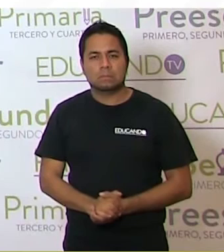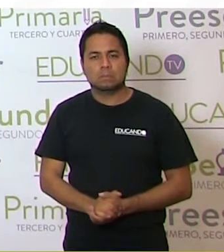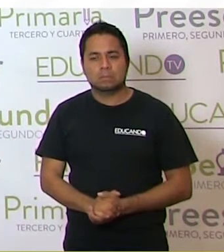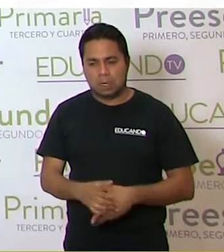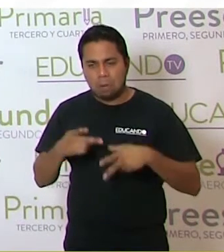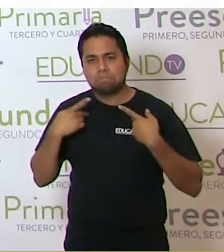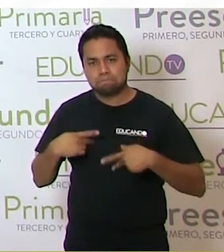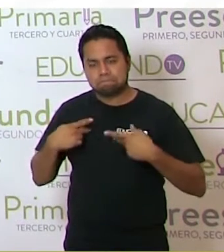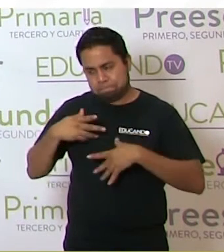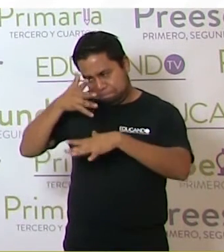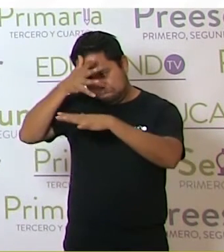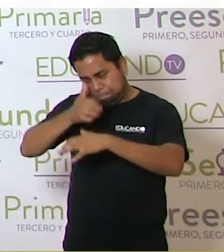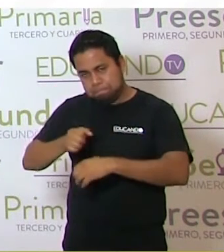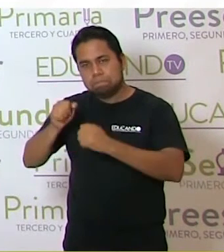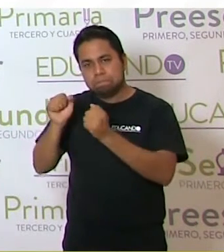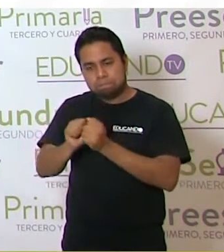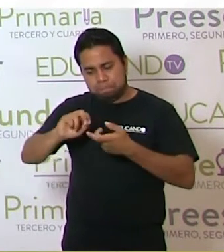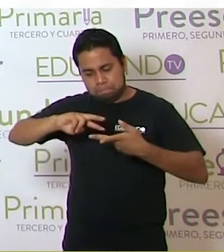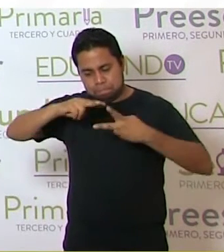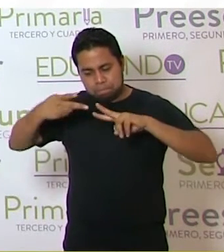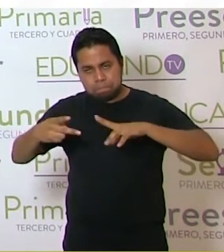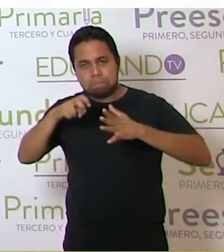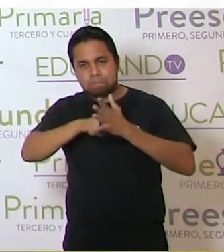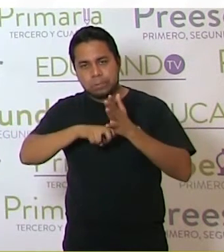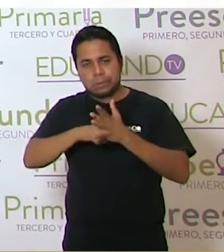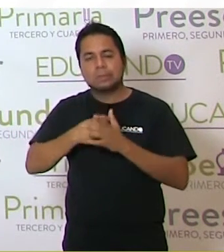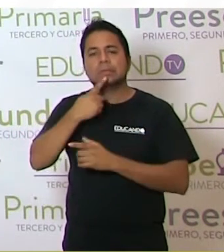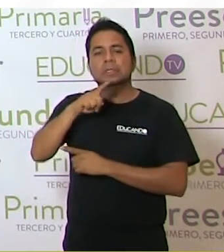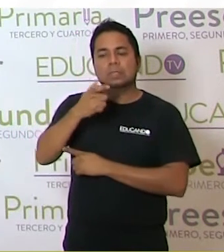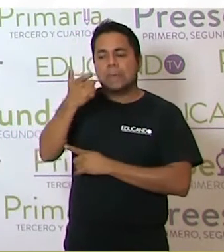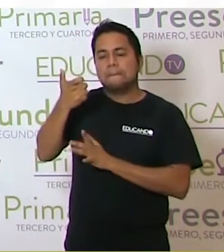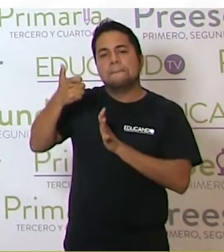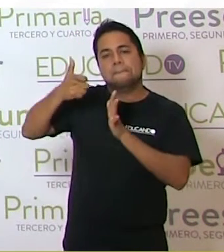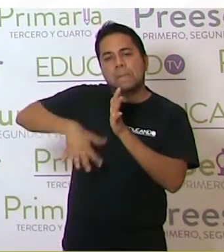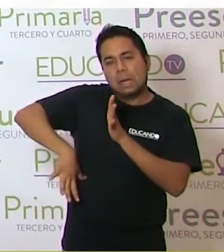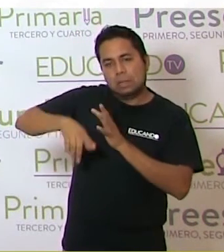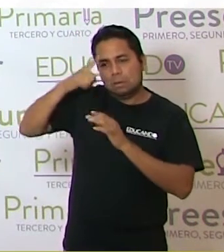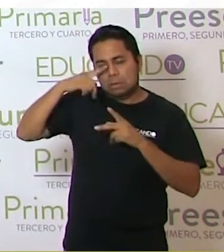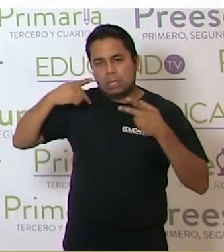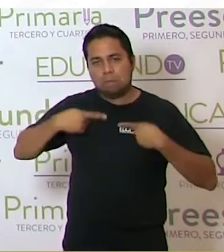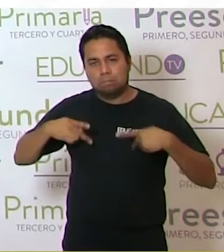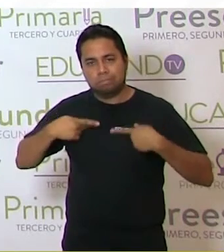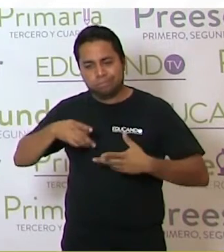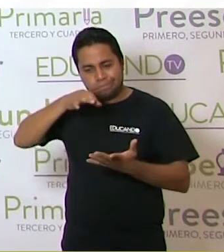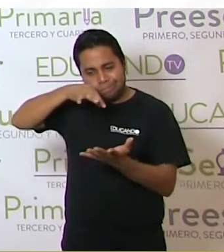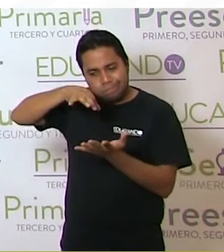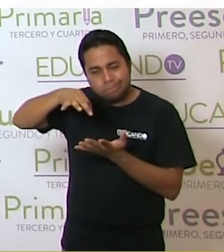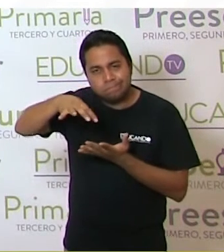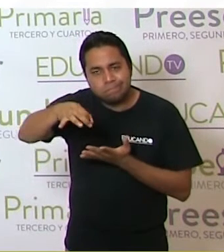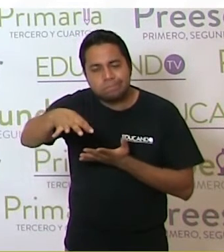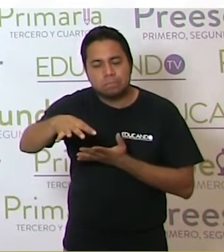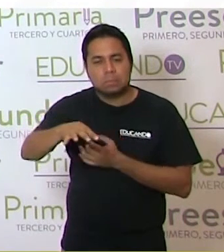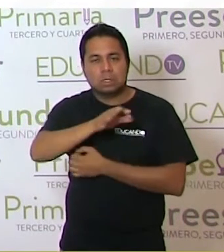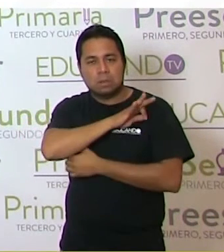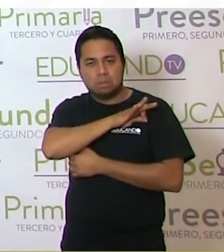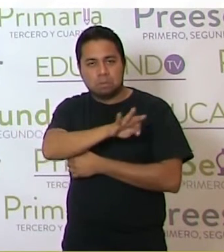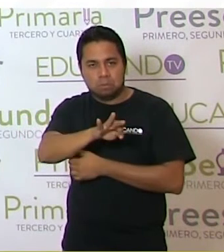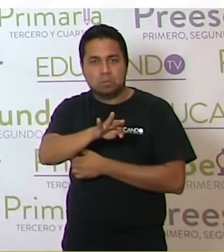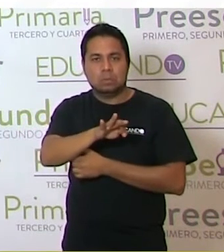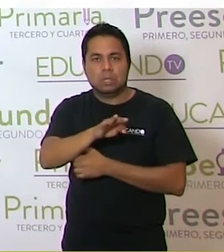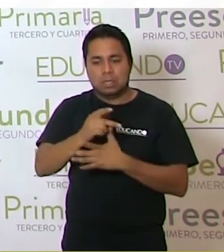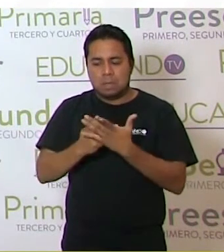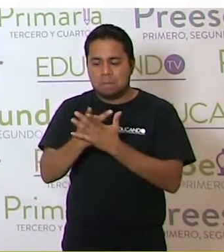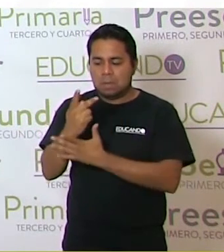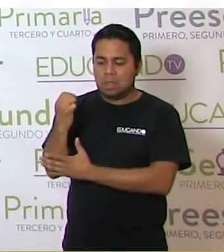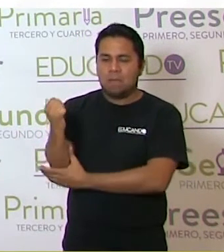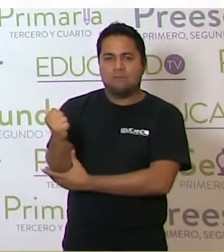biotecnológicos dicen que bajarán los costos para los productores e incrementará el rendimiento